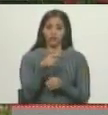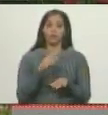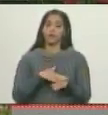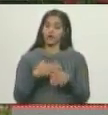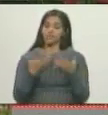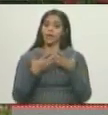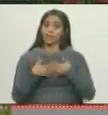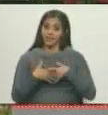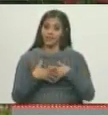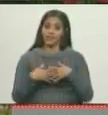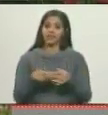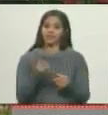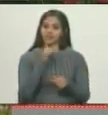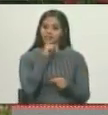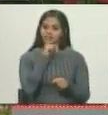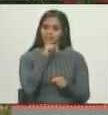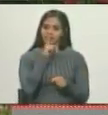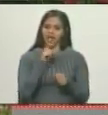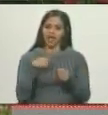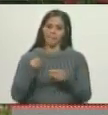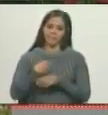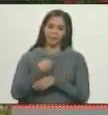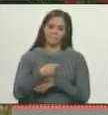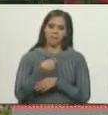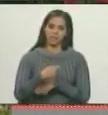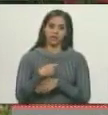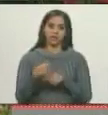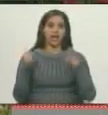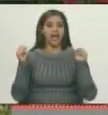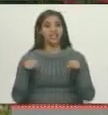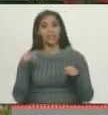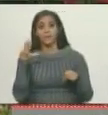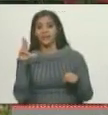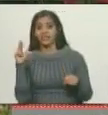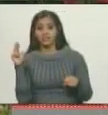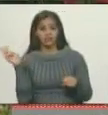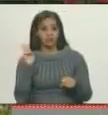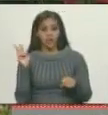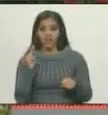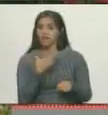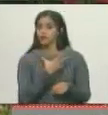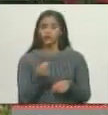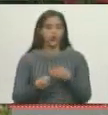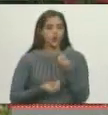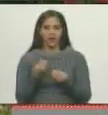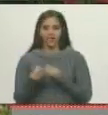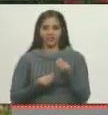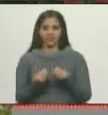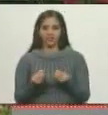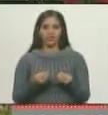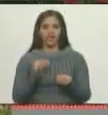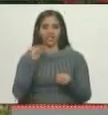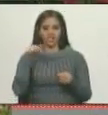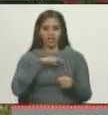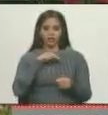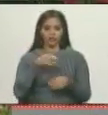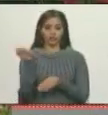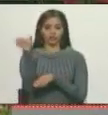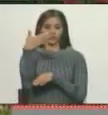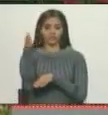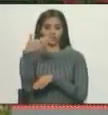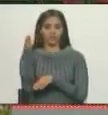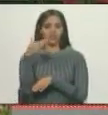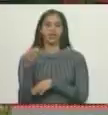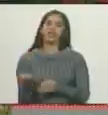empresa les tapa la boca a fuerza de dinero. Aquí en Venezuela no lo van a hacer. Aquí nosotros, como usted dice, levantaremos nuestra bandera, y con esa